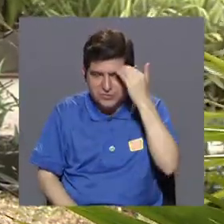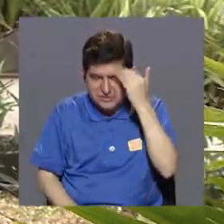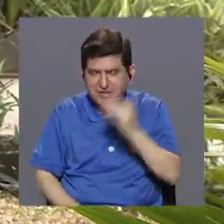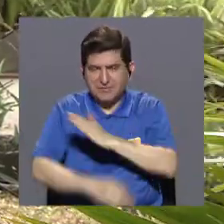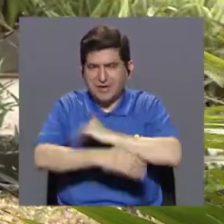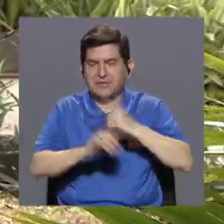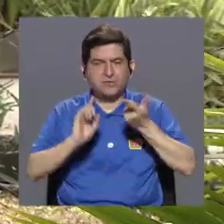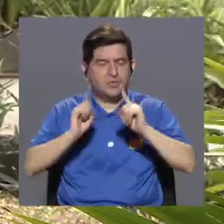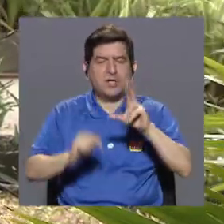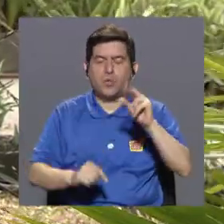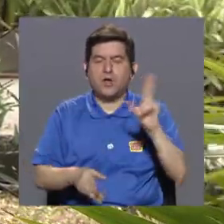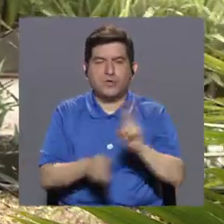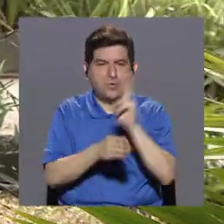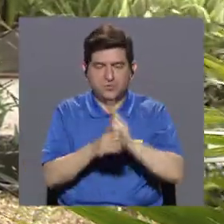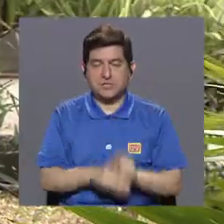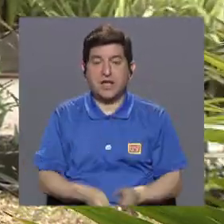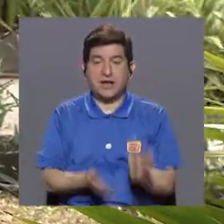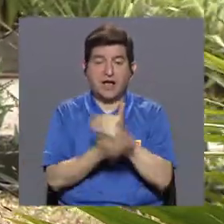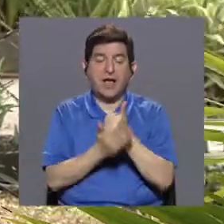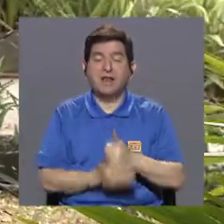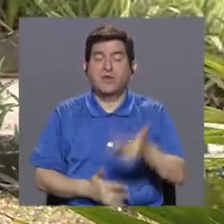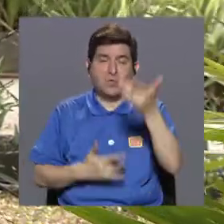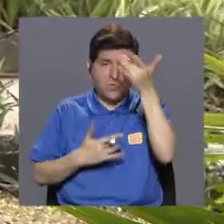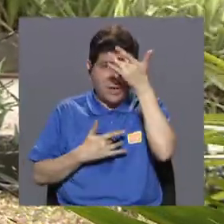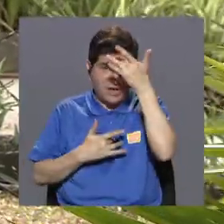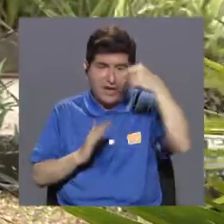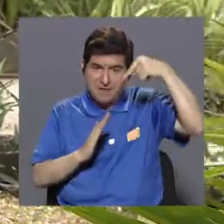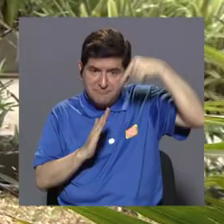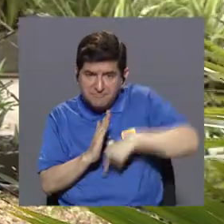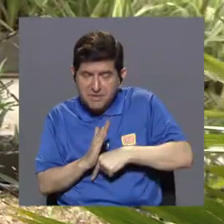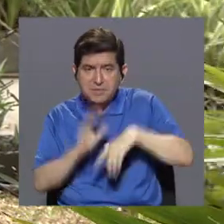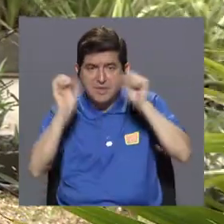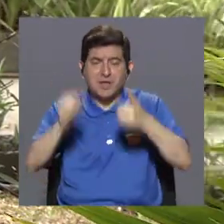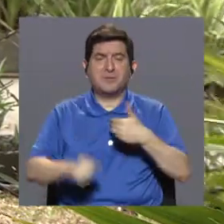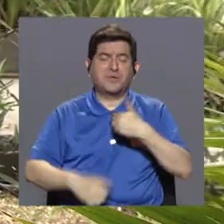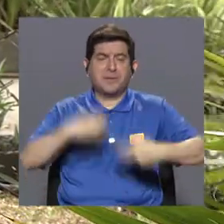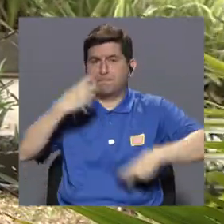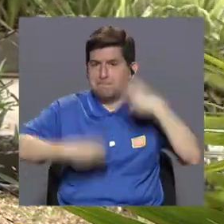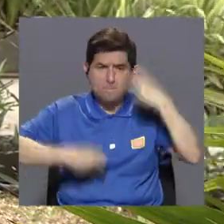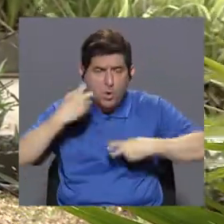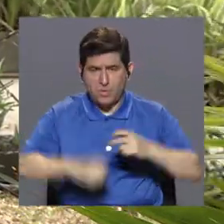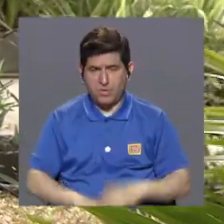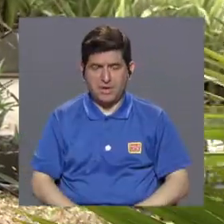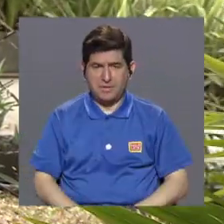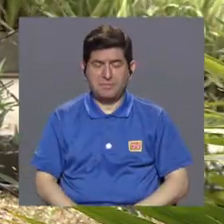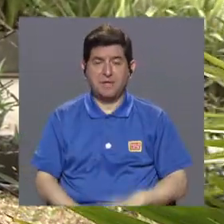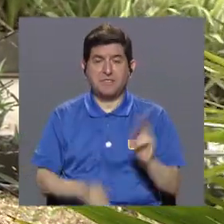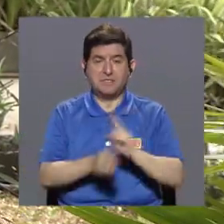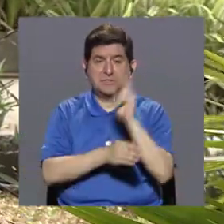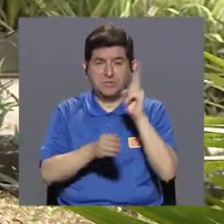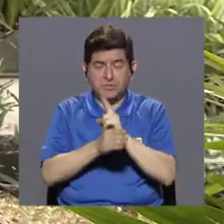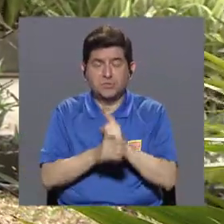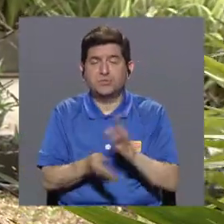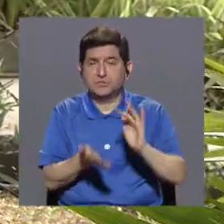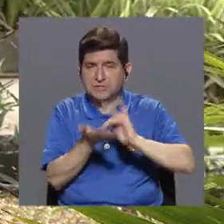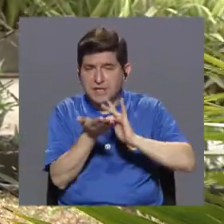porque hay pacientes que tienen enfermedades de fondo que podrían tener complicaciones si usamos ciertos medicamentos. Entonces eso sí es